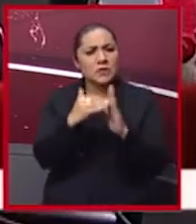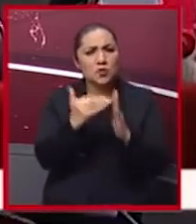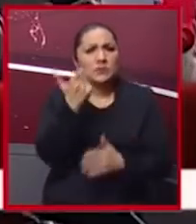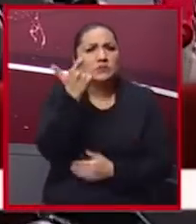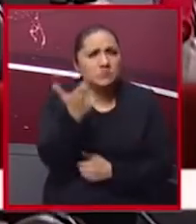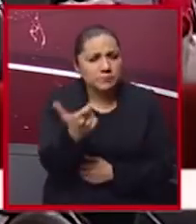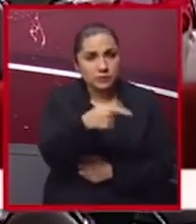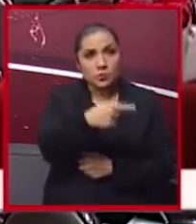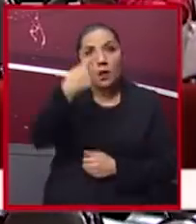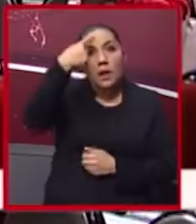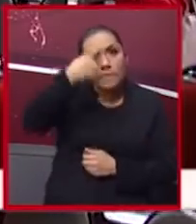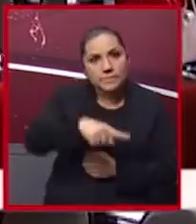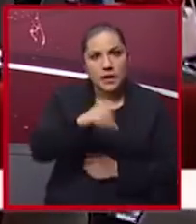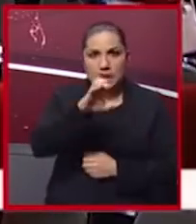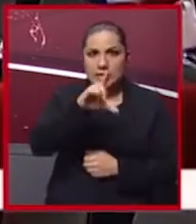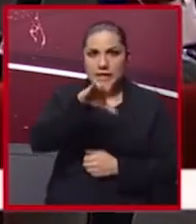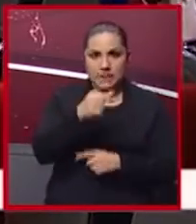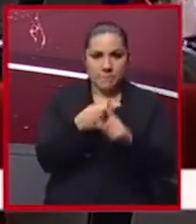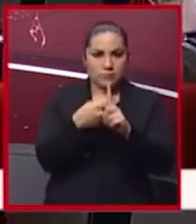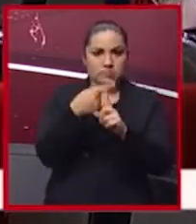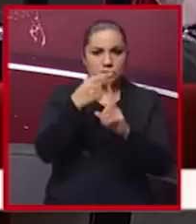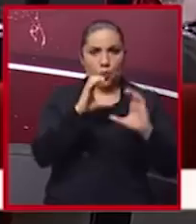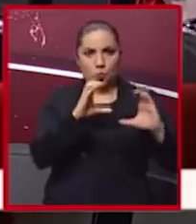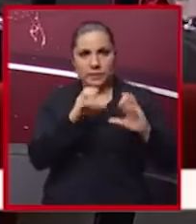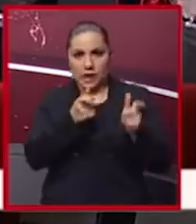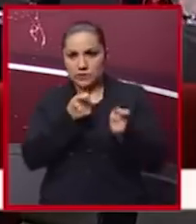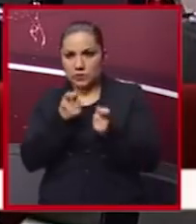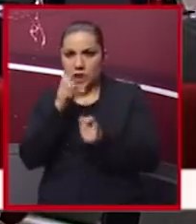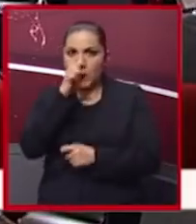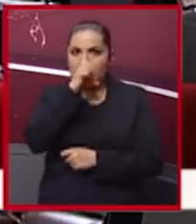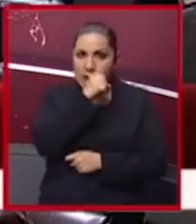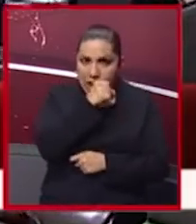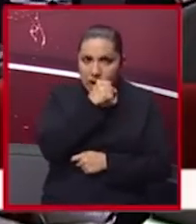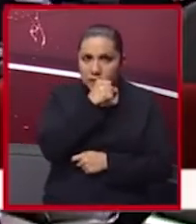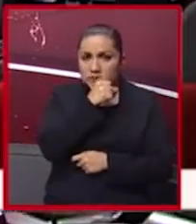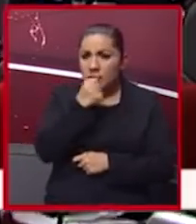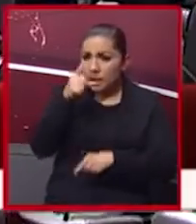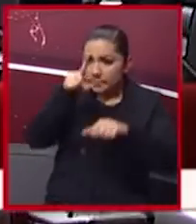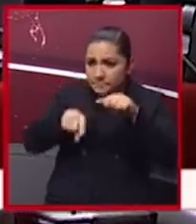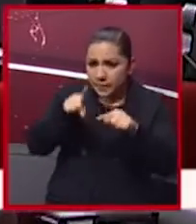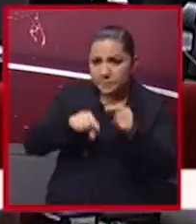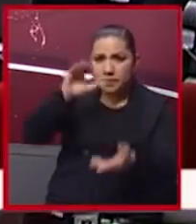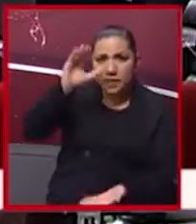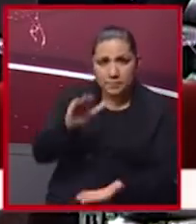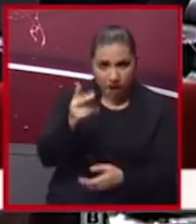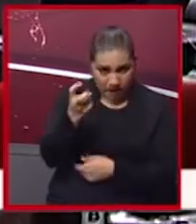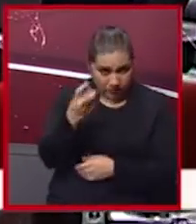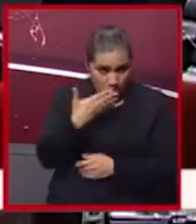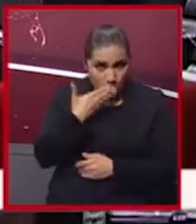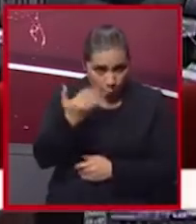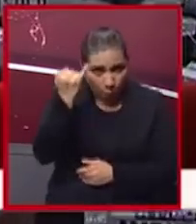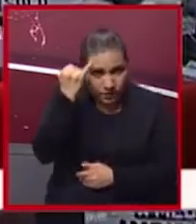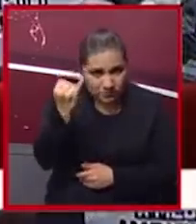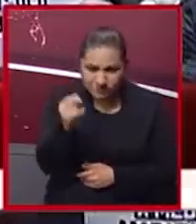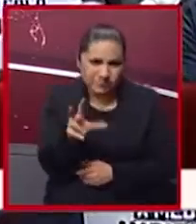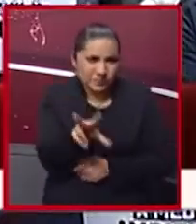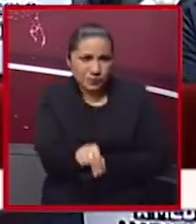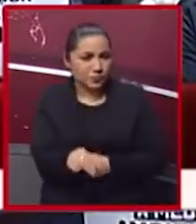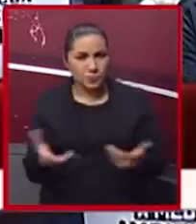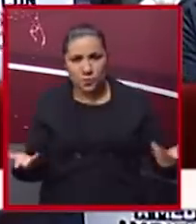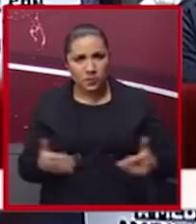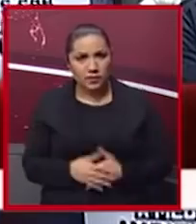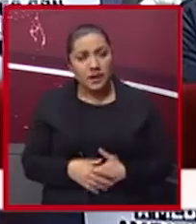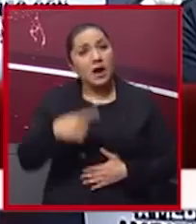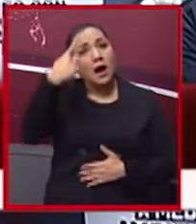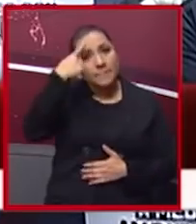adaptación y mitigación del cambio climático. No es buena idea reducir el presupuesto para las universidades públicas